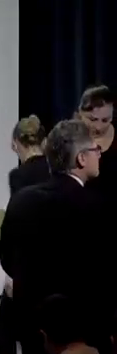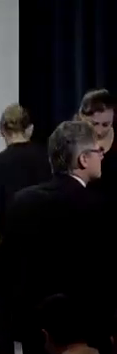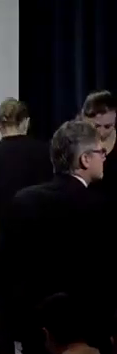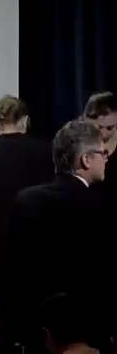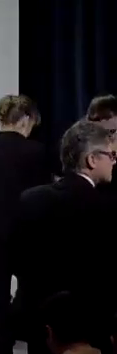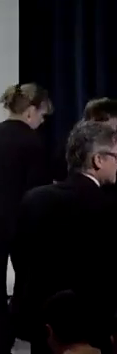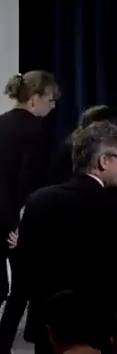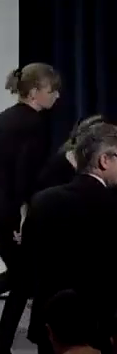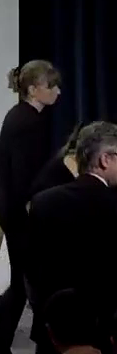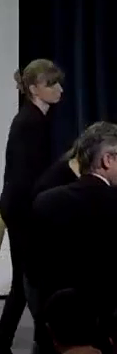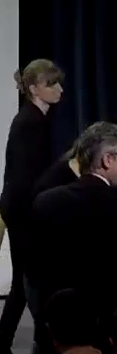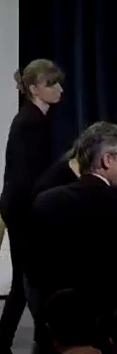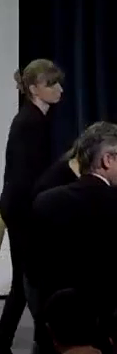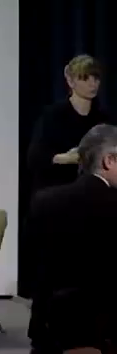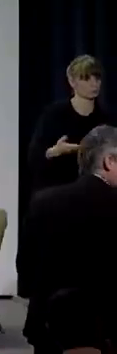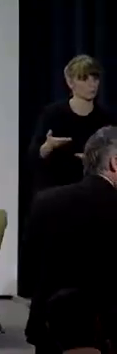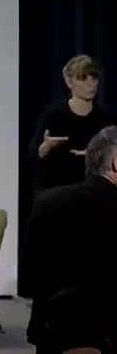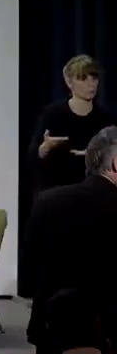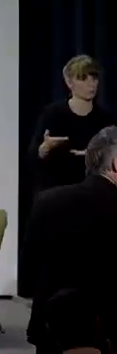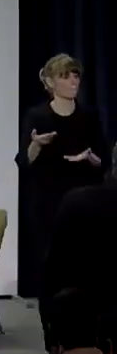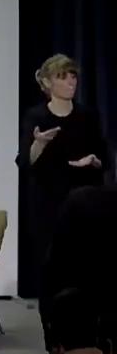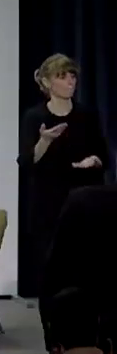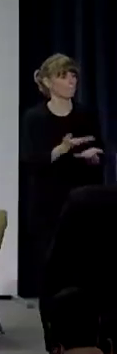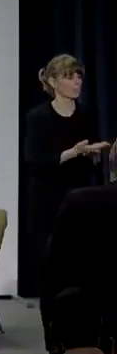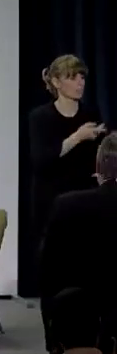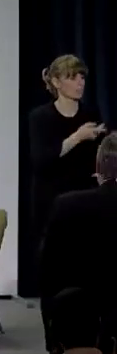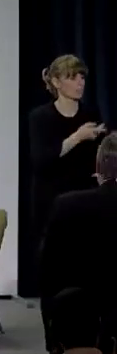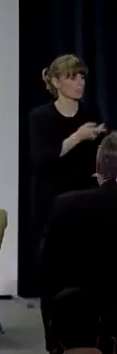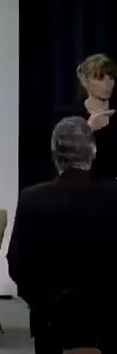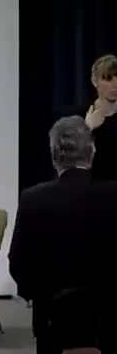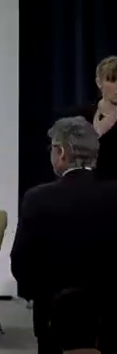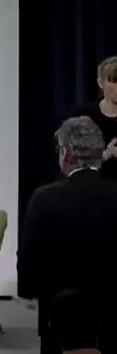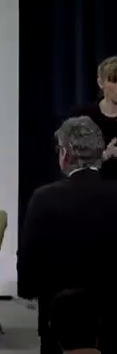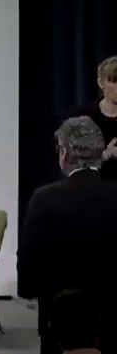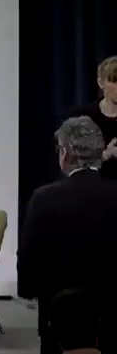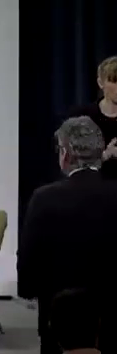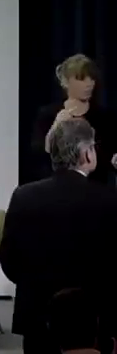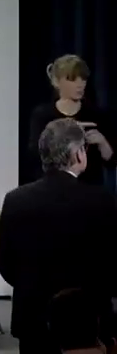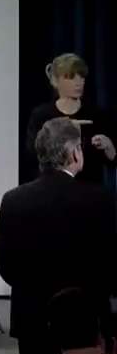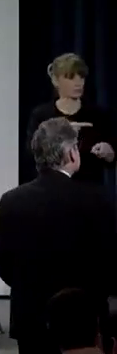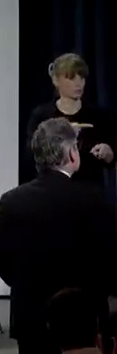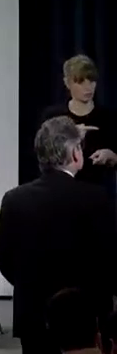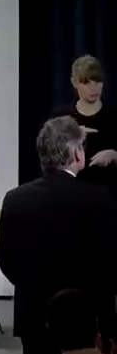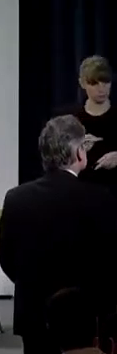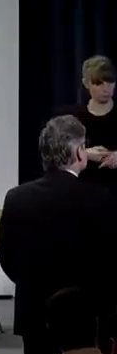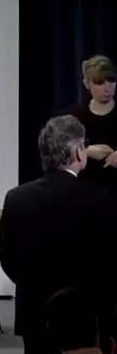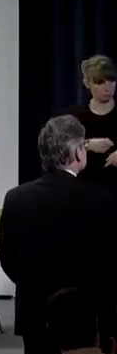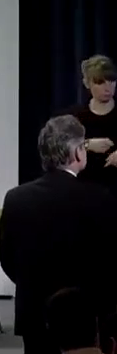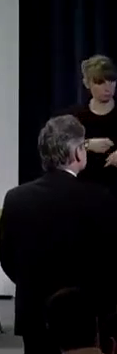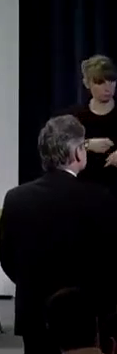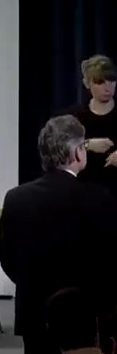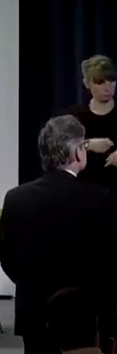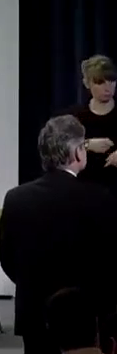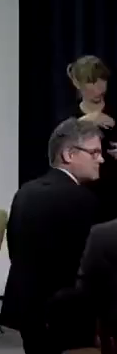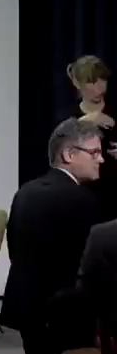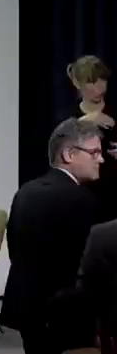plantean varios desafíos éticos, legales y sociales que requieren atención de los responsables políticos. Una